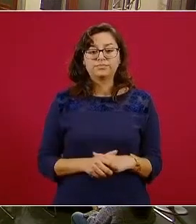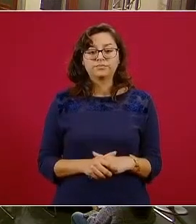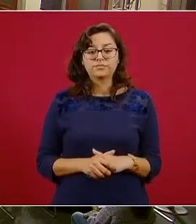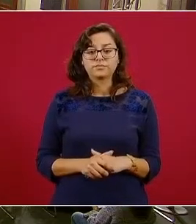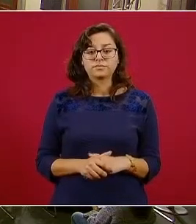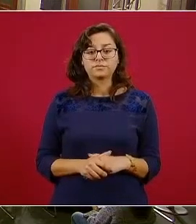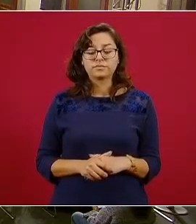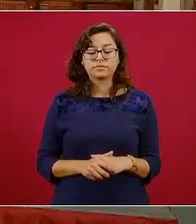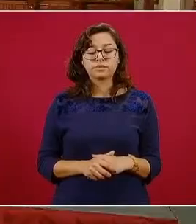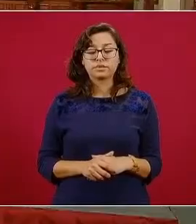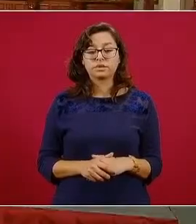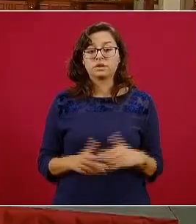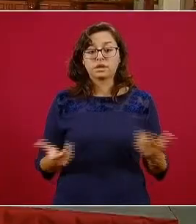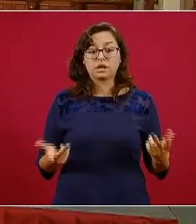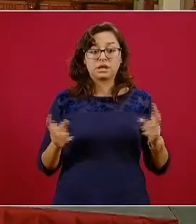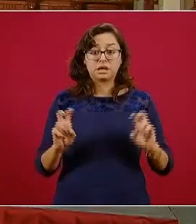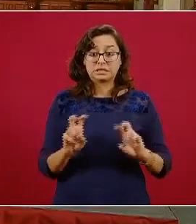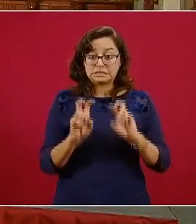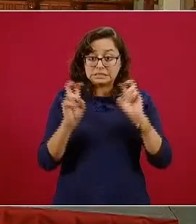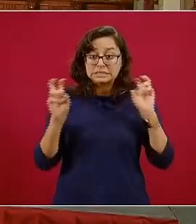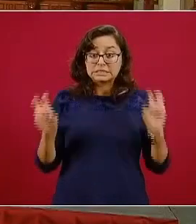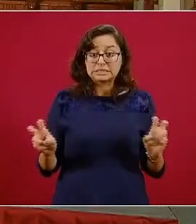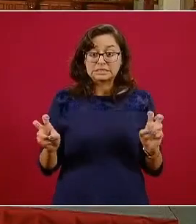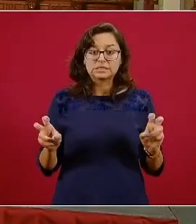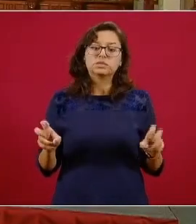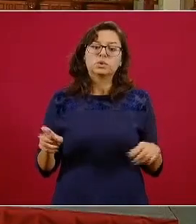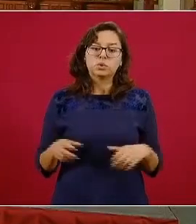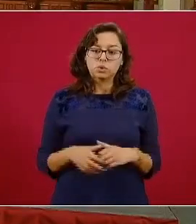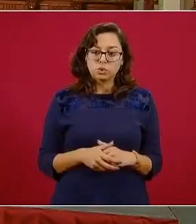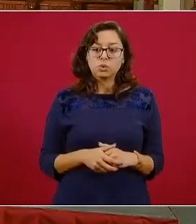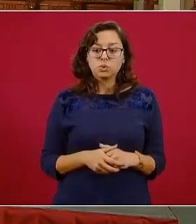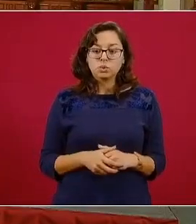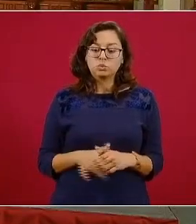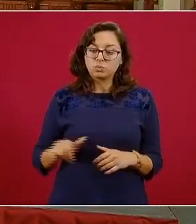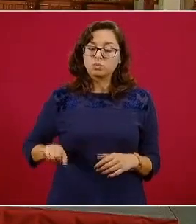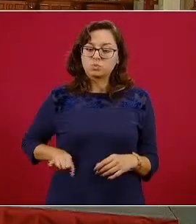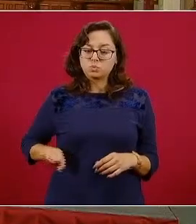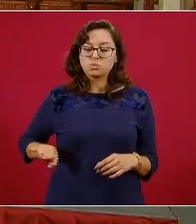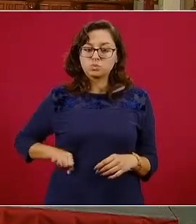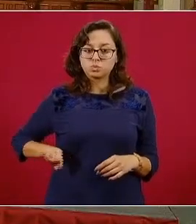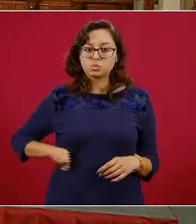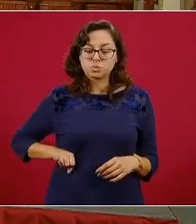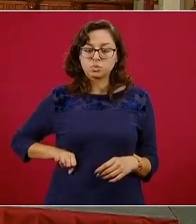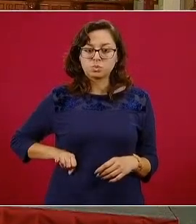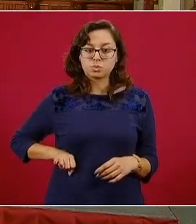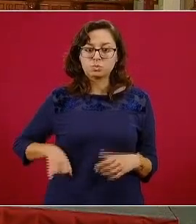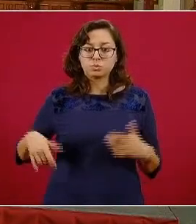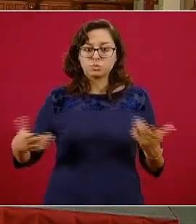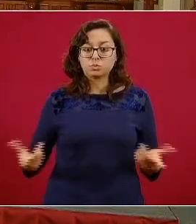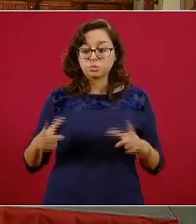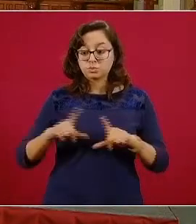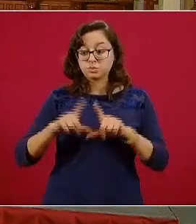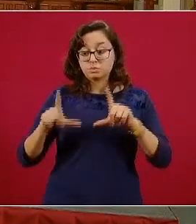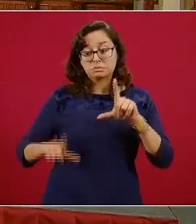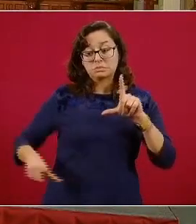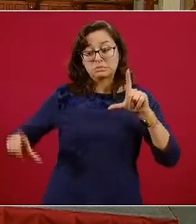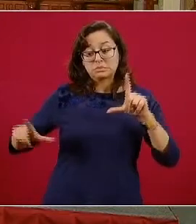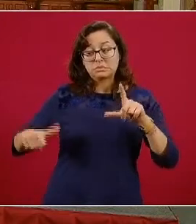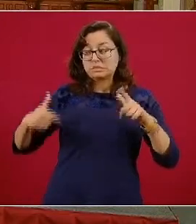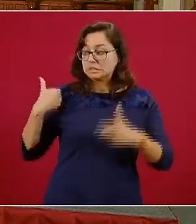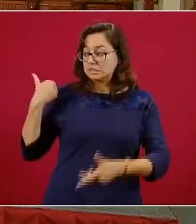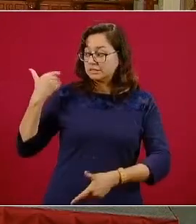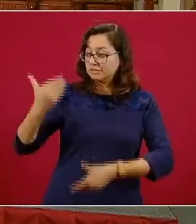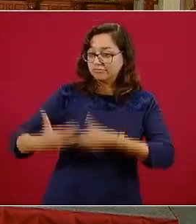tema, como se puede apreciar, de enorme interés, en el que México tiene asignaturas pendientes para